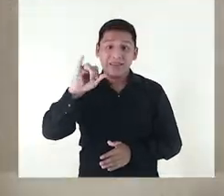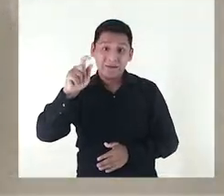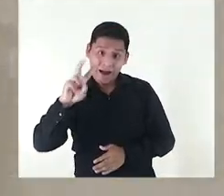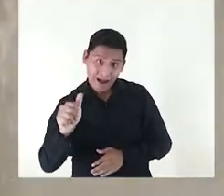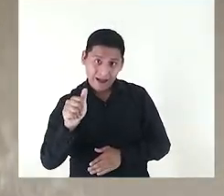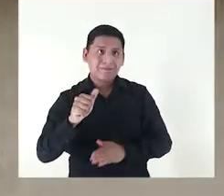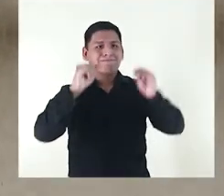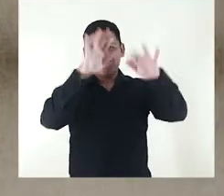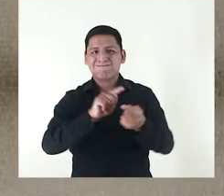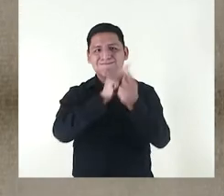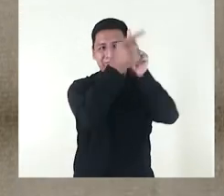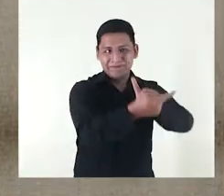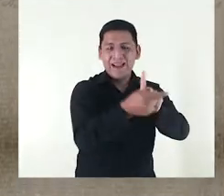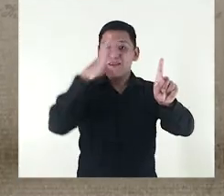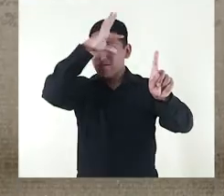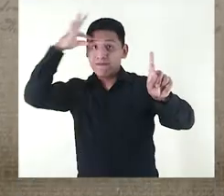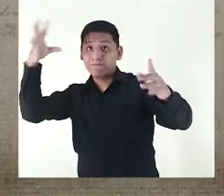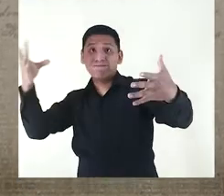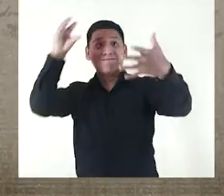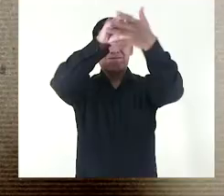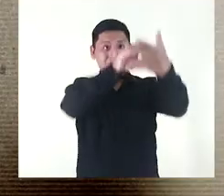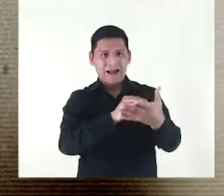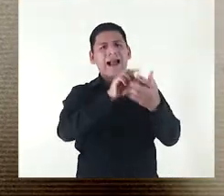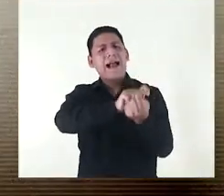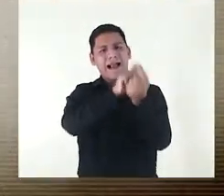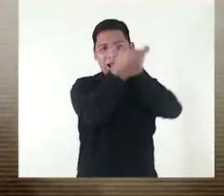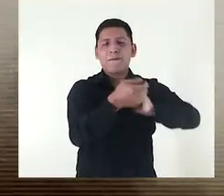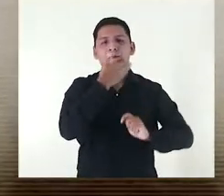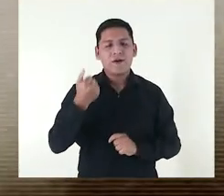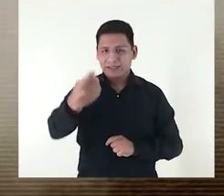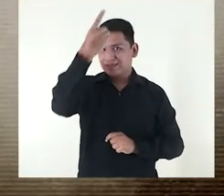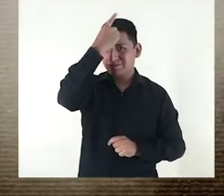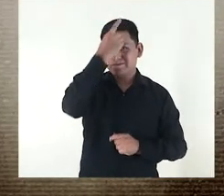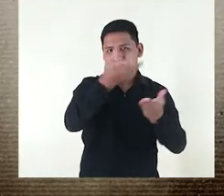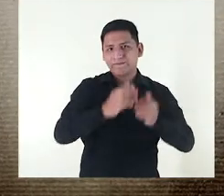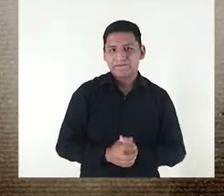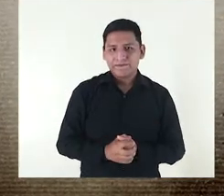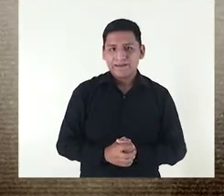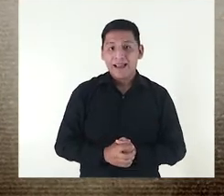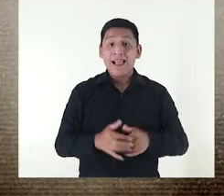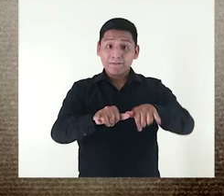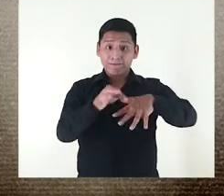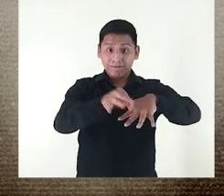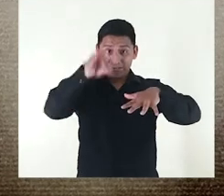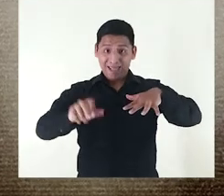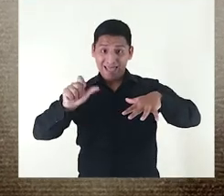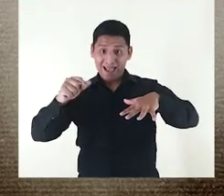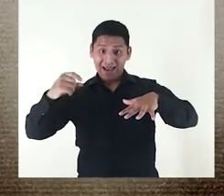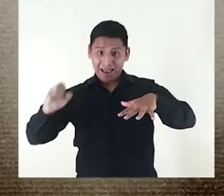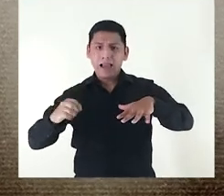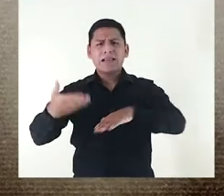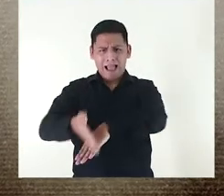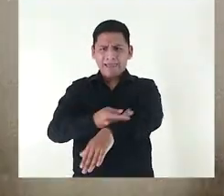seguros La Acumulativa, con un decidido estilo francés que remataba en mansardas para pasar al frío racionalismo alemán. El